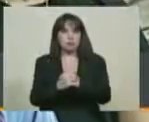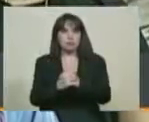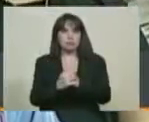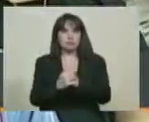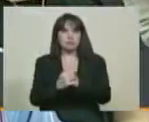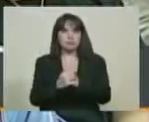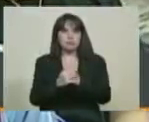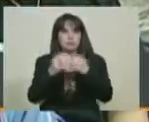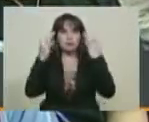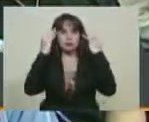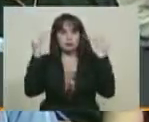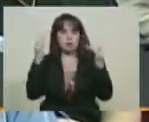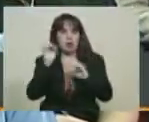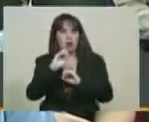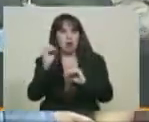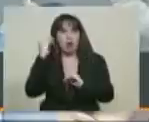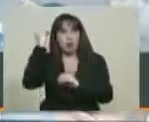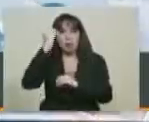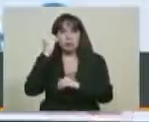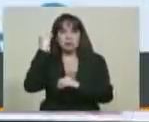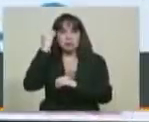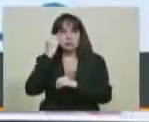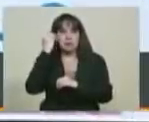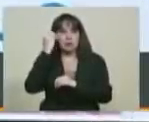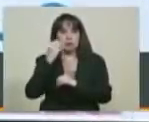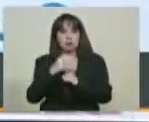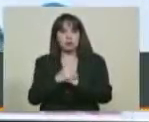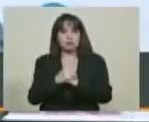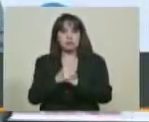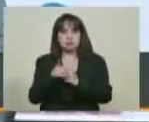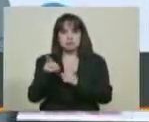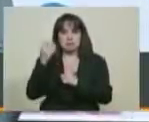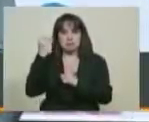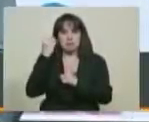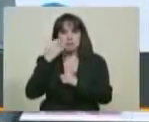ser intelectual o pensador se crea élite, ¿verdad, Pinky?